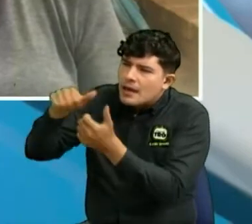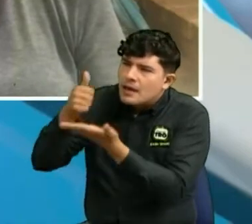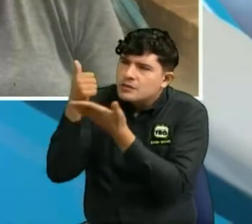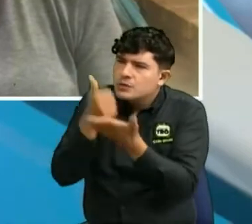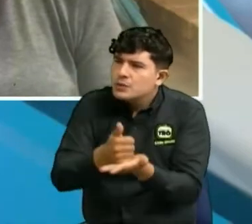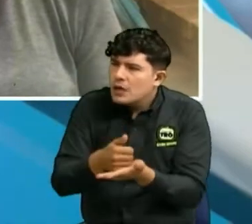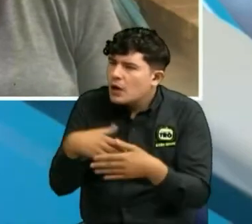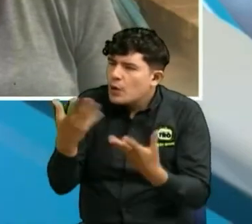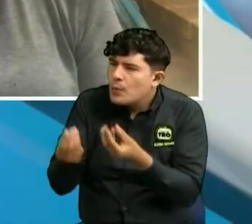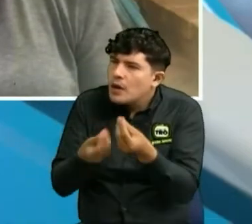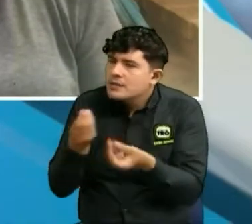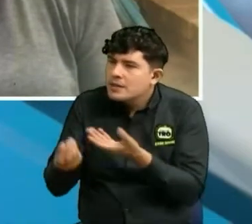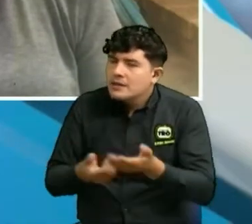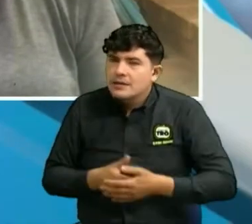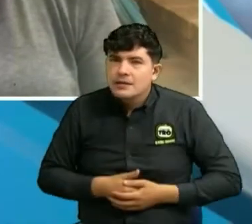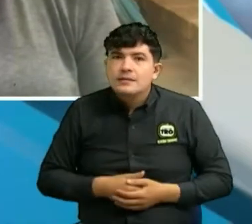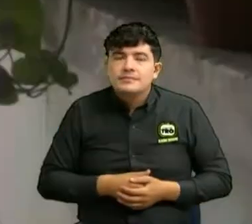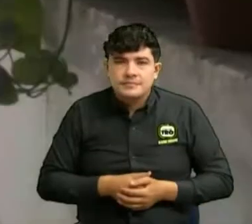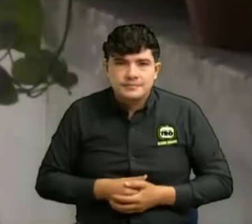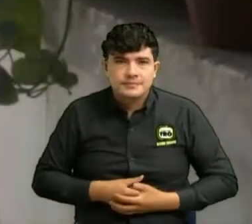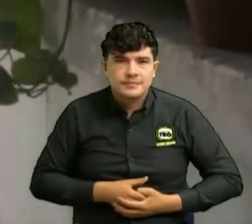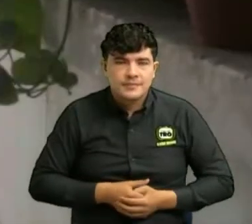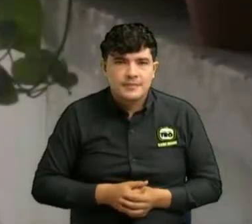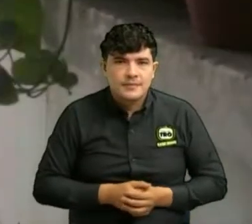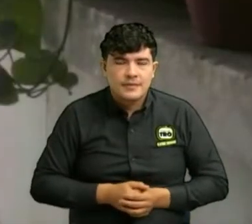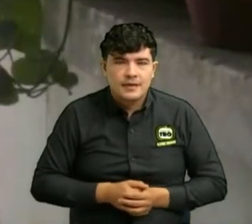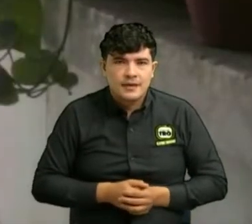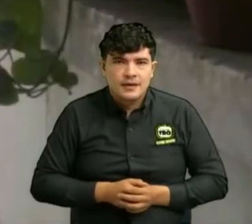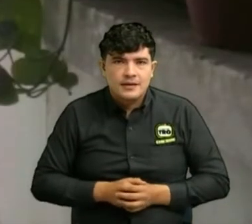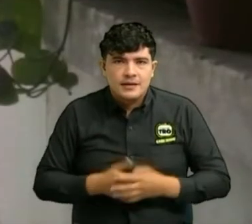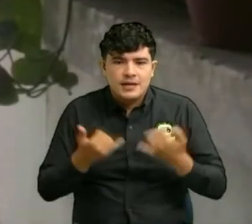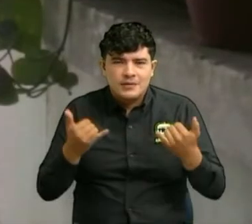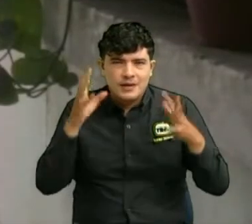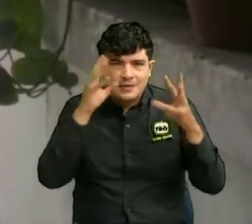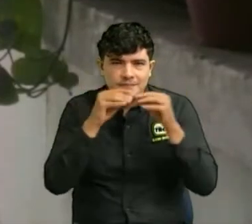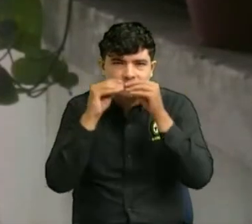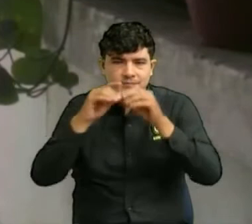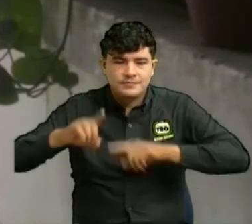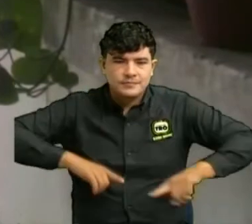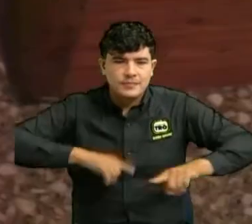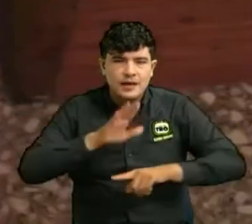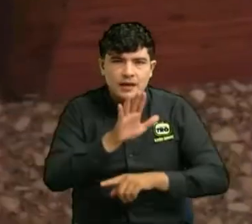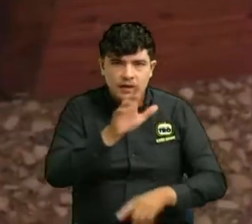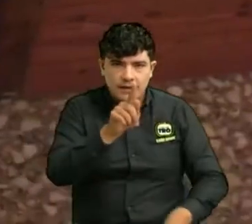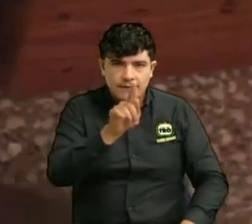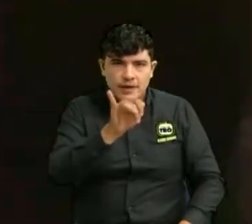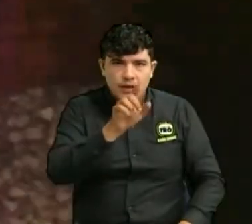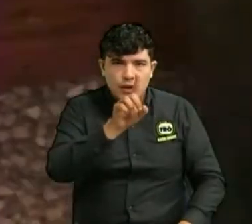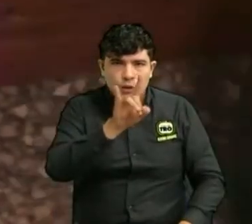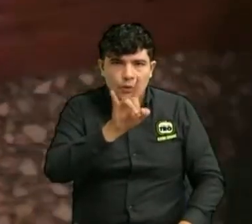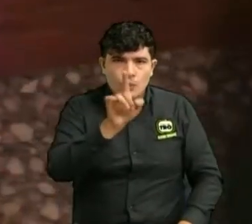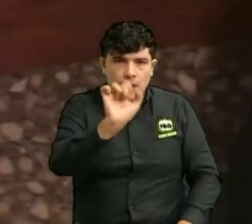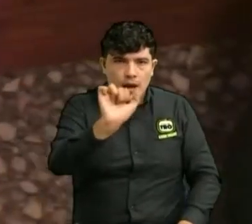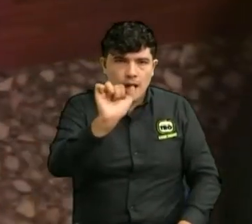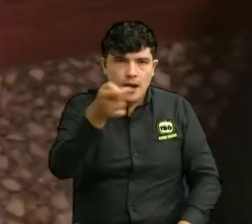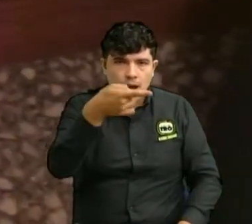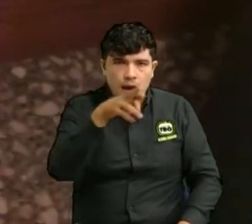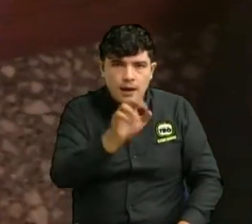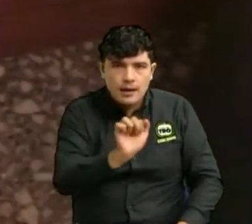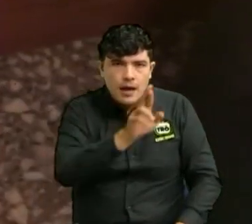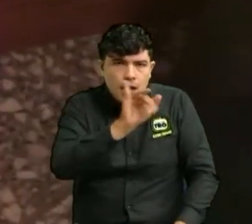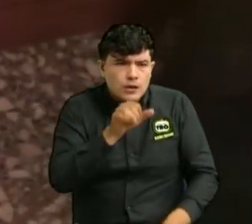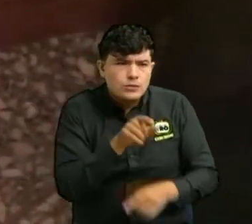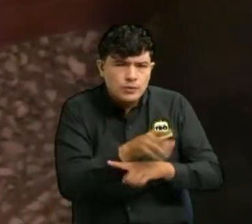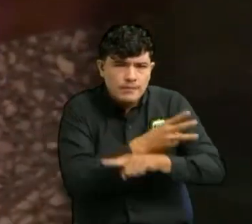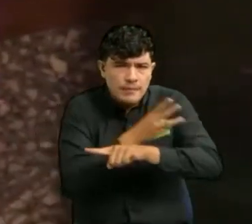Estado? Eso se hace en el consorcio actual que lo está administrando Fidoagrario. Eso por la página de internet está toda